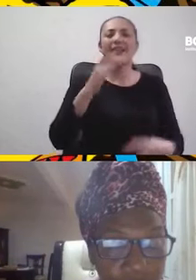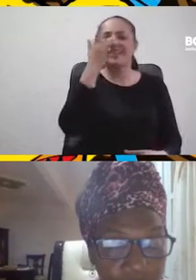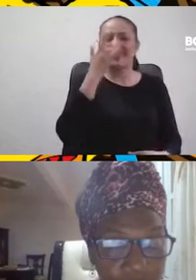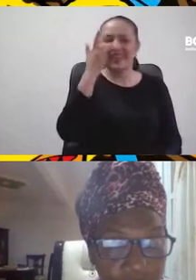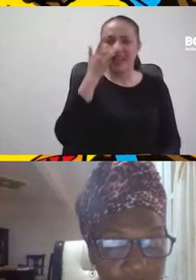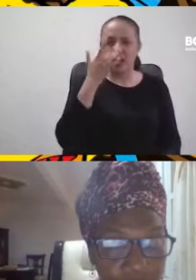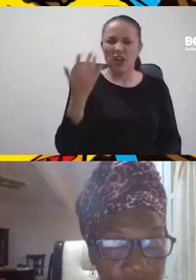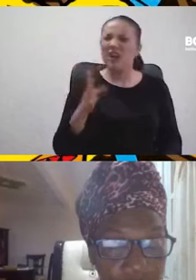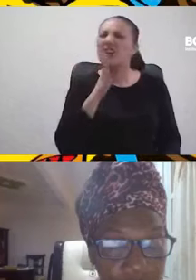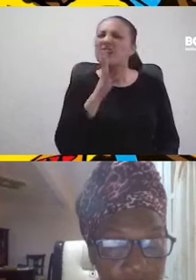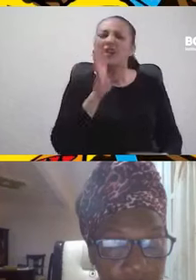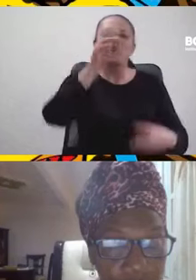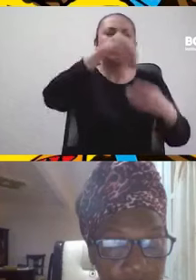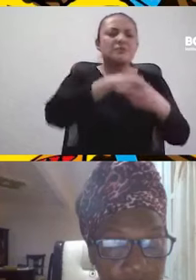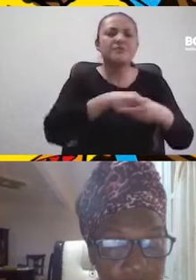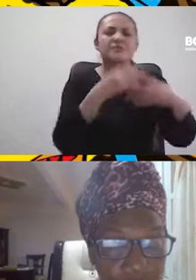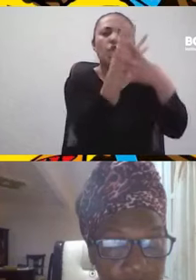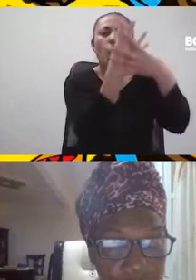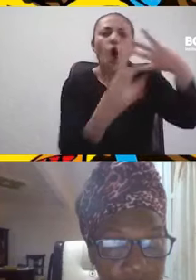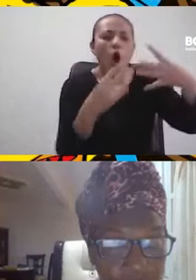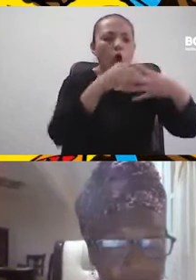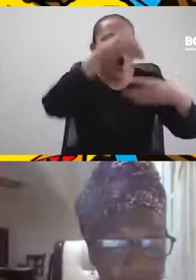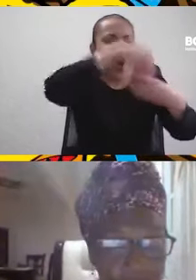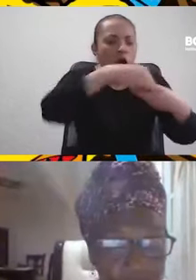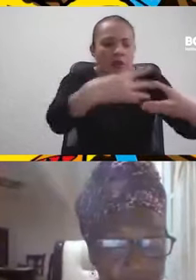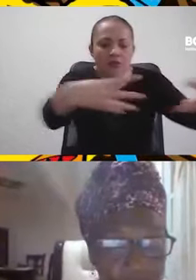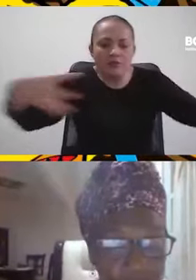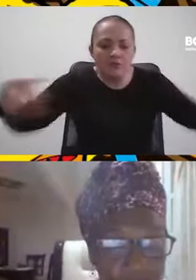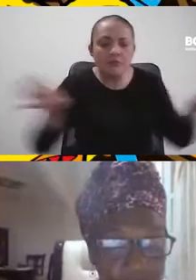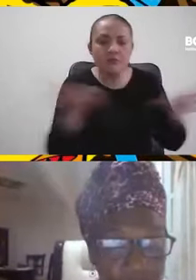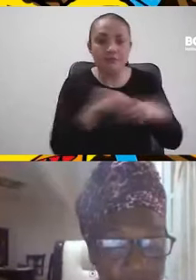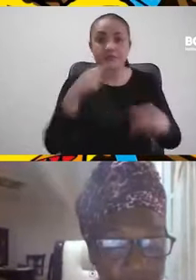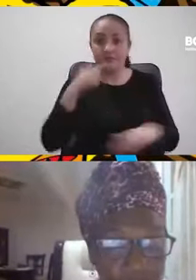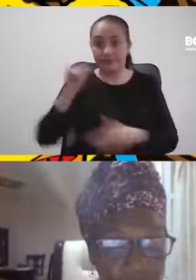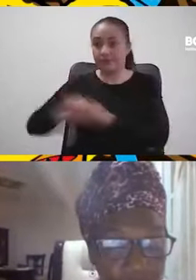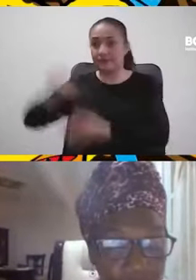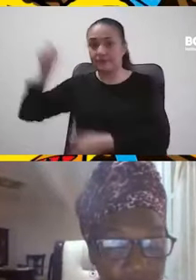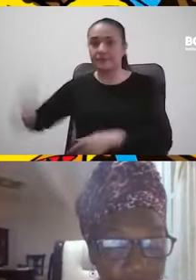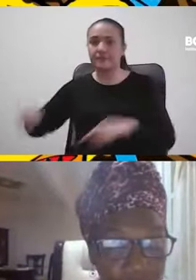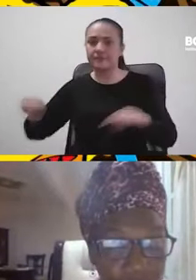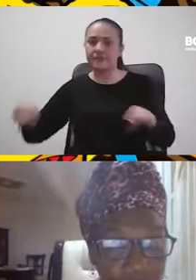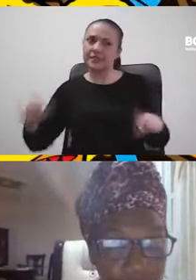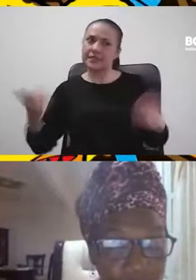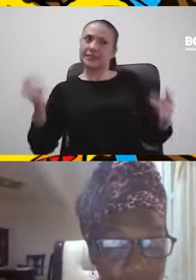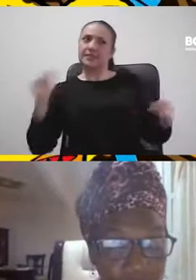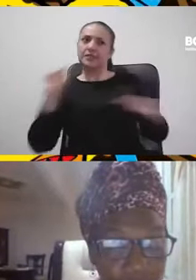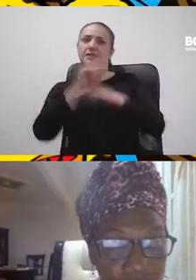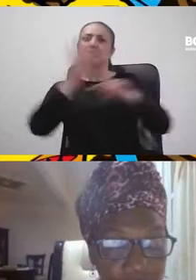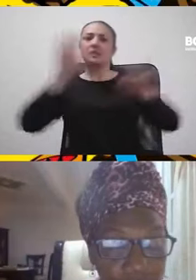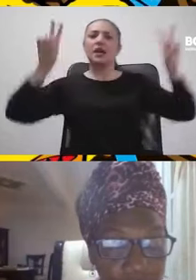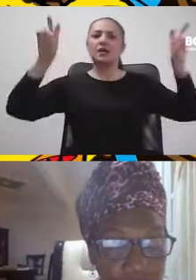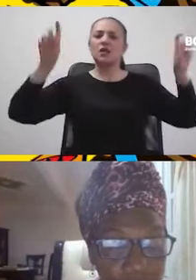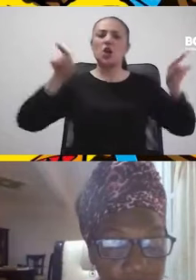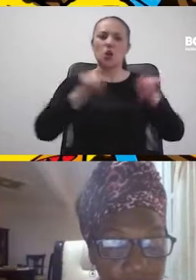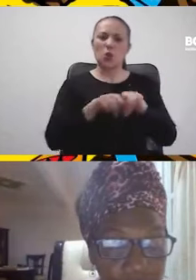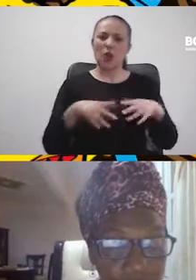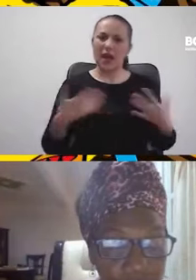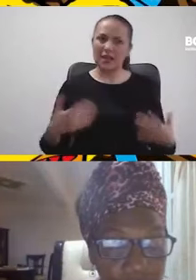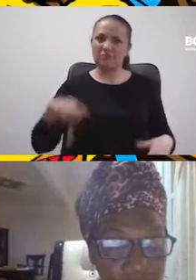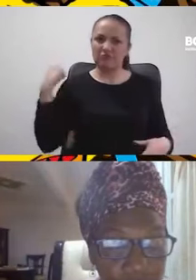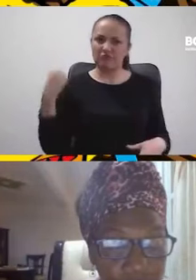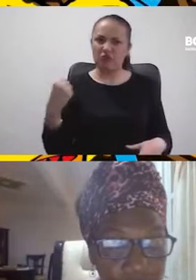Manuel problematiza desde el mismo título, porque es una crítica mordaz, es una crítica